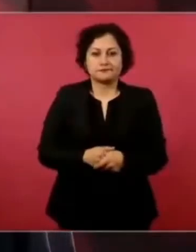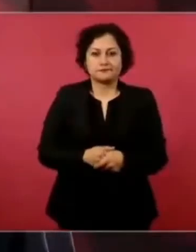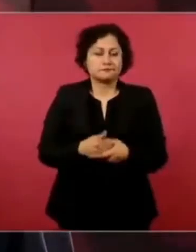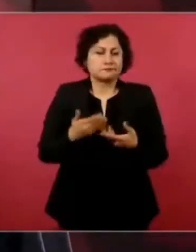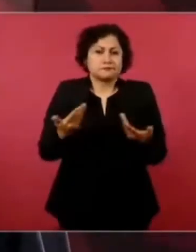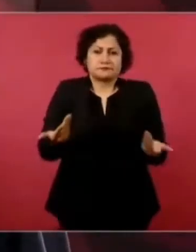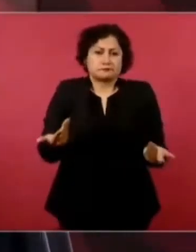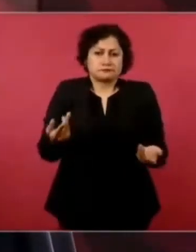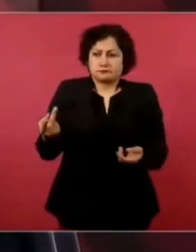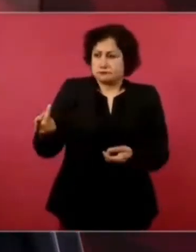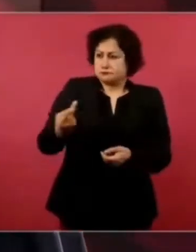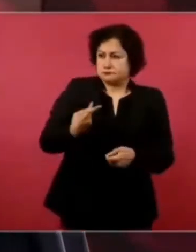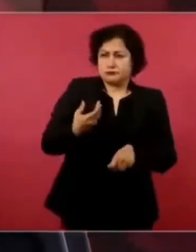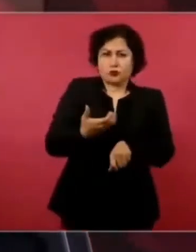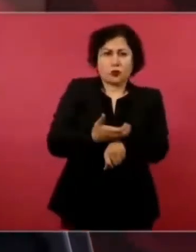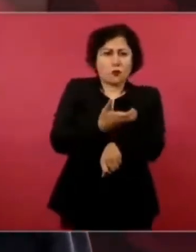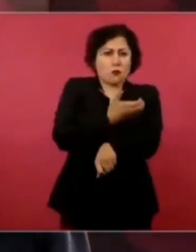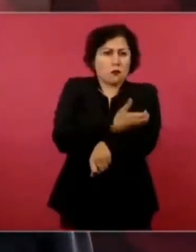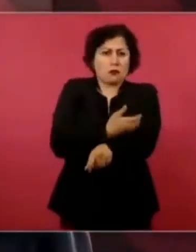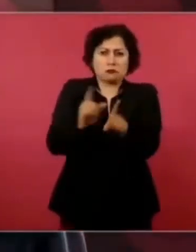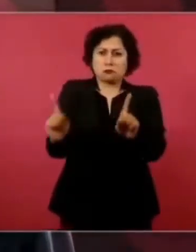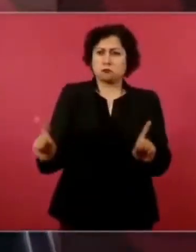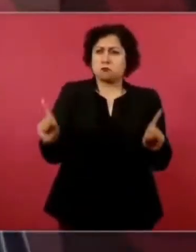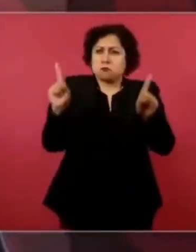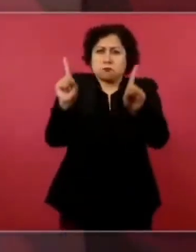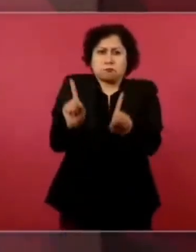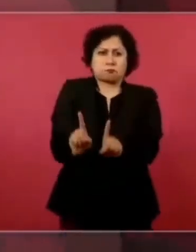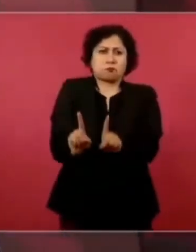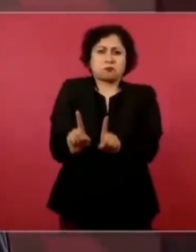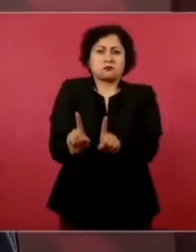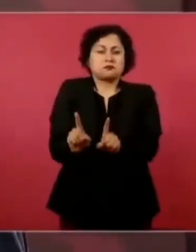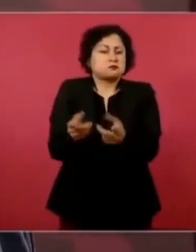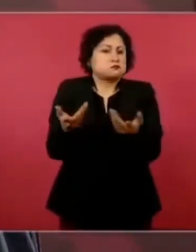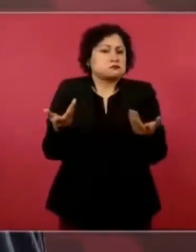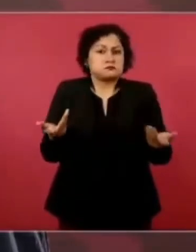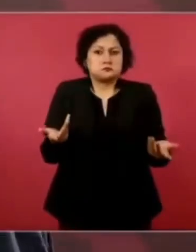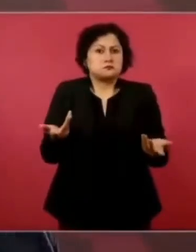Somos compañeros y coincidimos